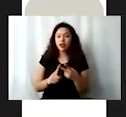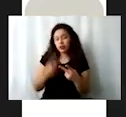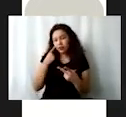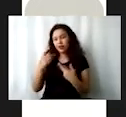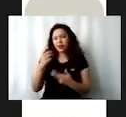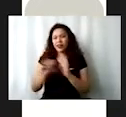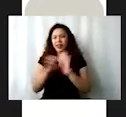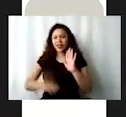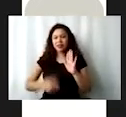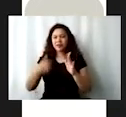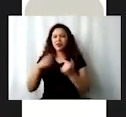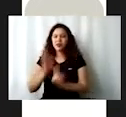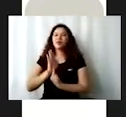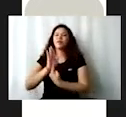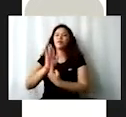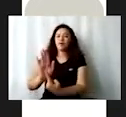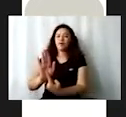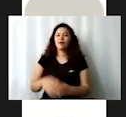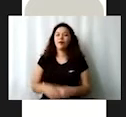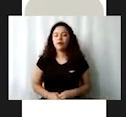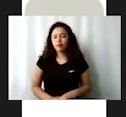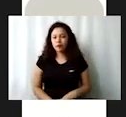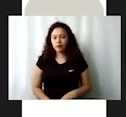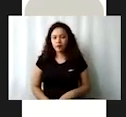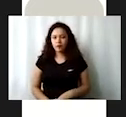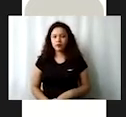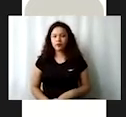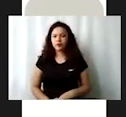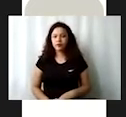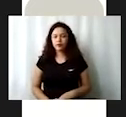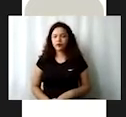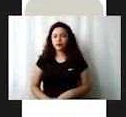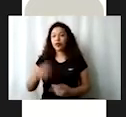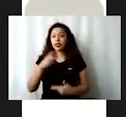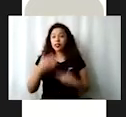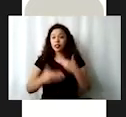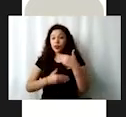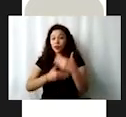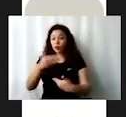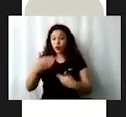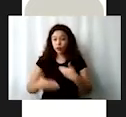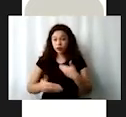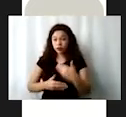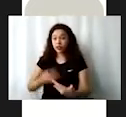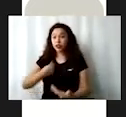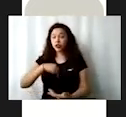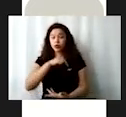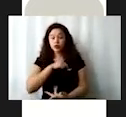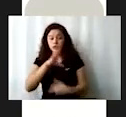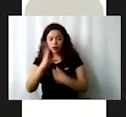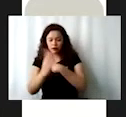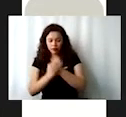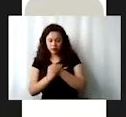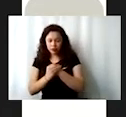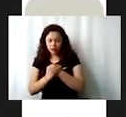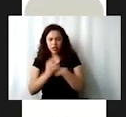les acabo de mostrar a ustedes. Es ese procedimiento que nos va a permitir reunir